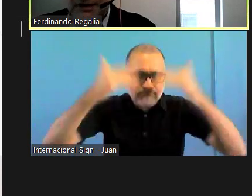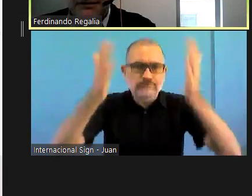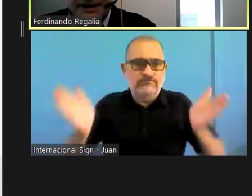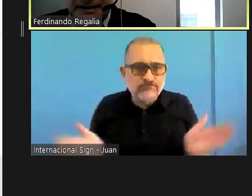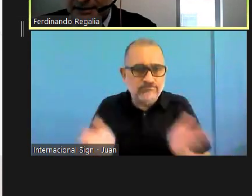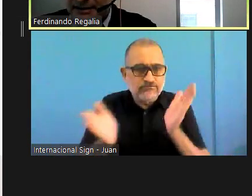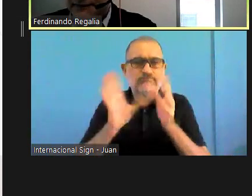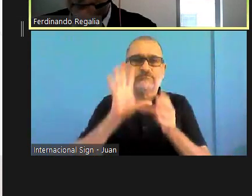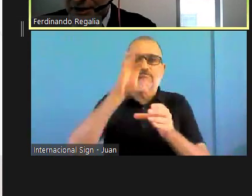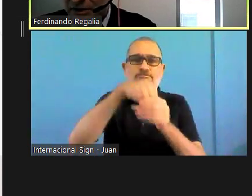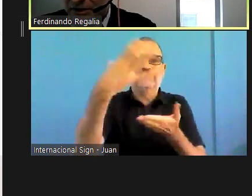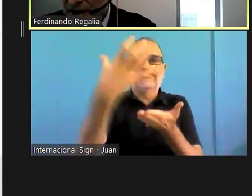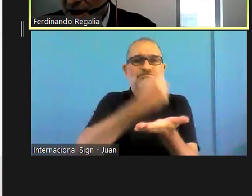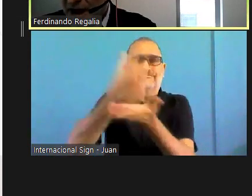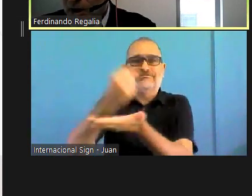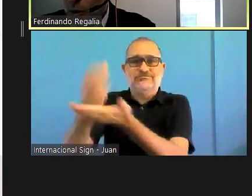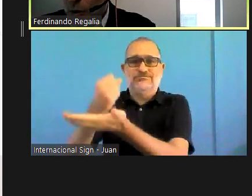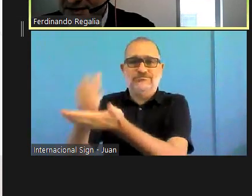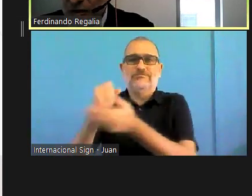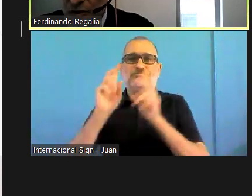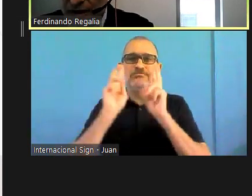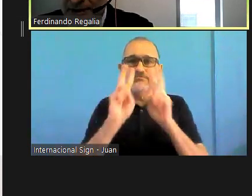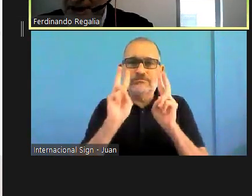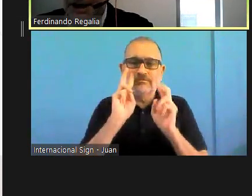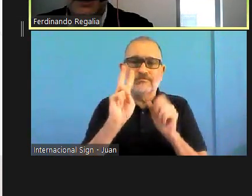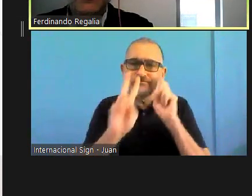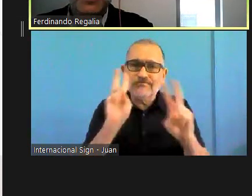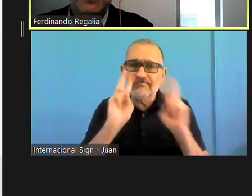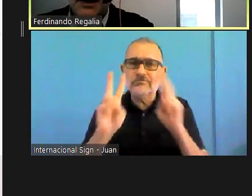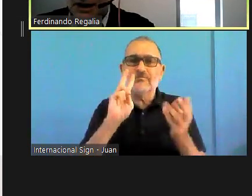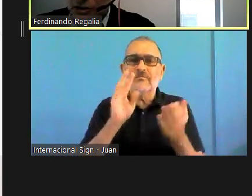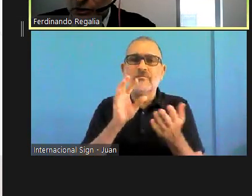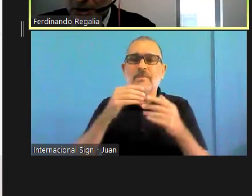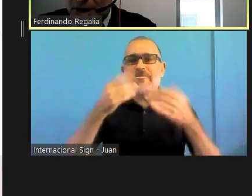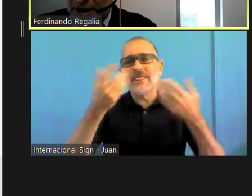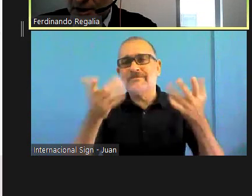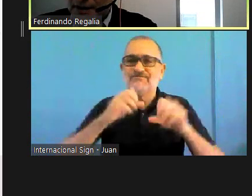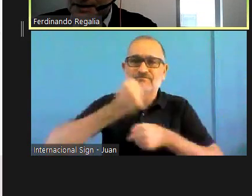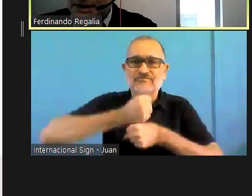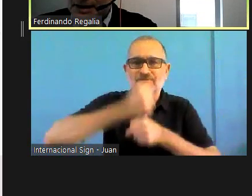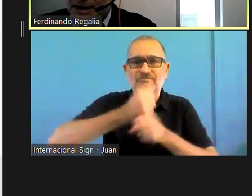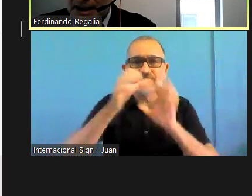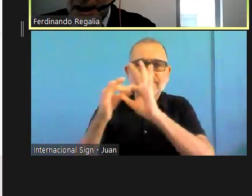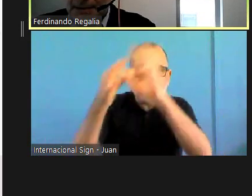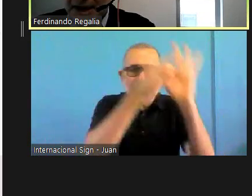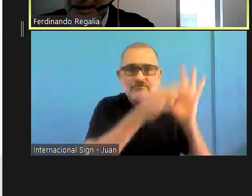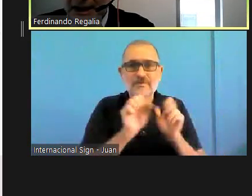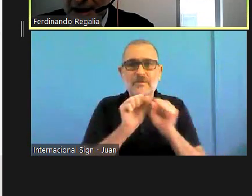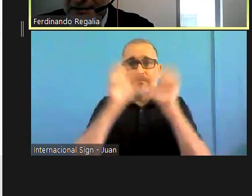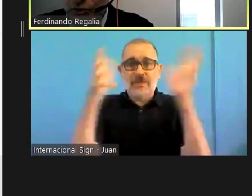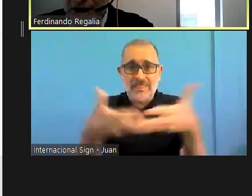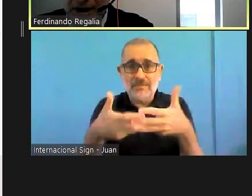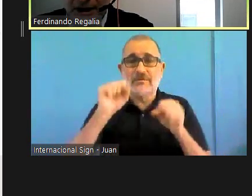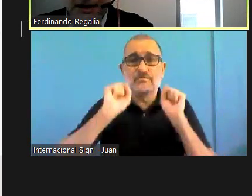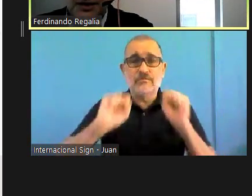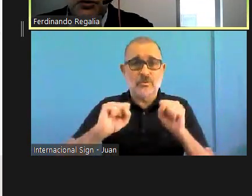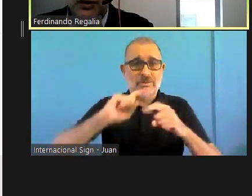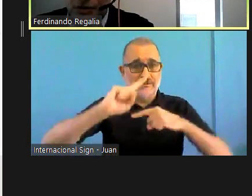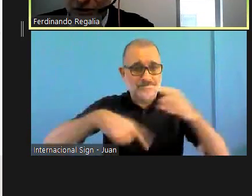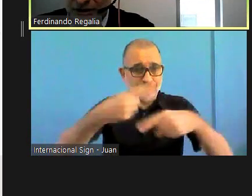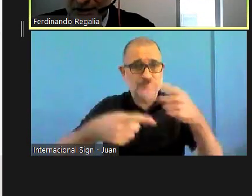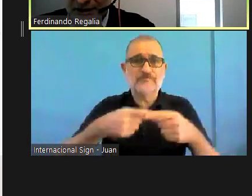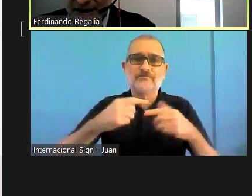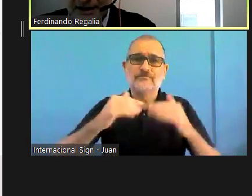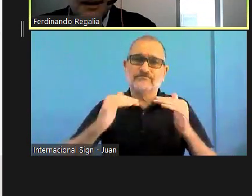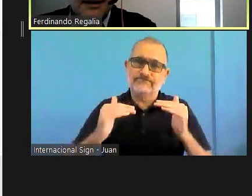ha demostrado que se pueden ver de una forma diferente, con mayor vigor, y para lograr una verdadera diferencia en cuanto a la